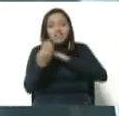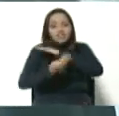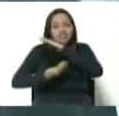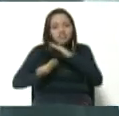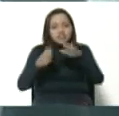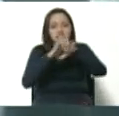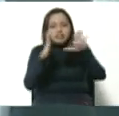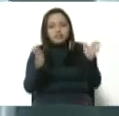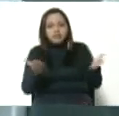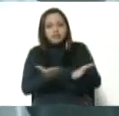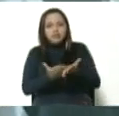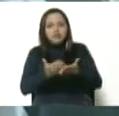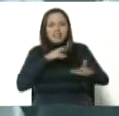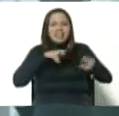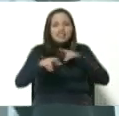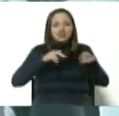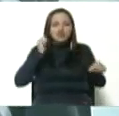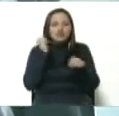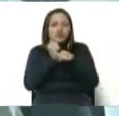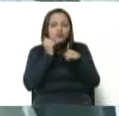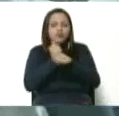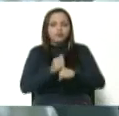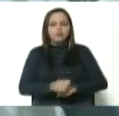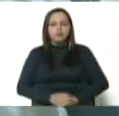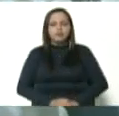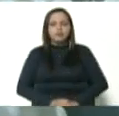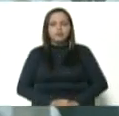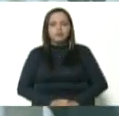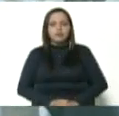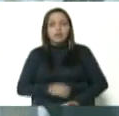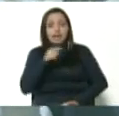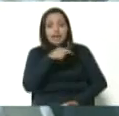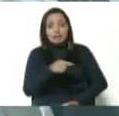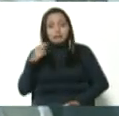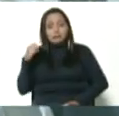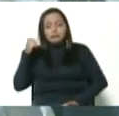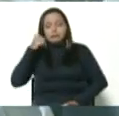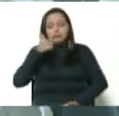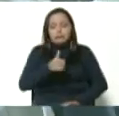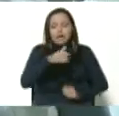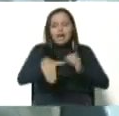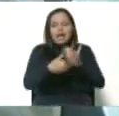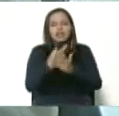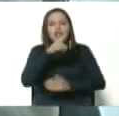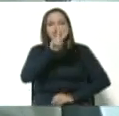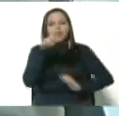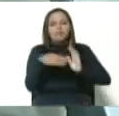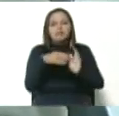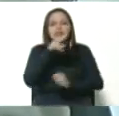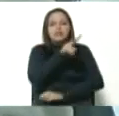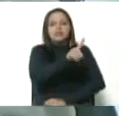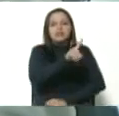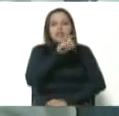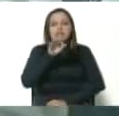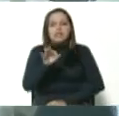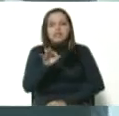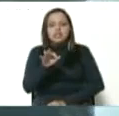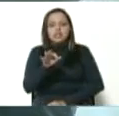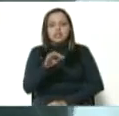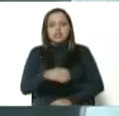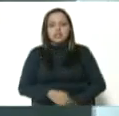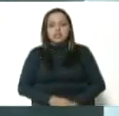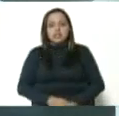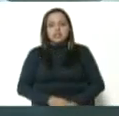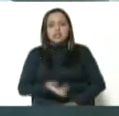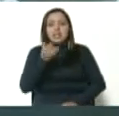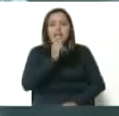mundo las relaciones laborales. Es así como llegamos al año 2013, donde se junta dos grandes, una